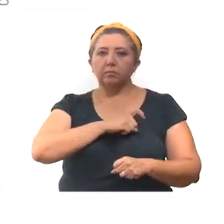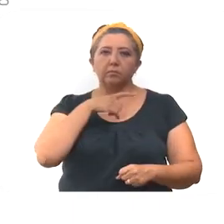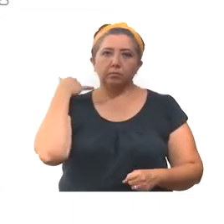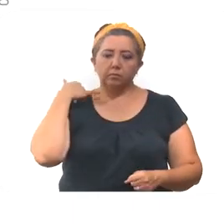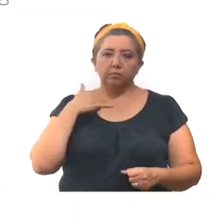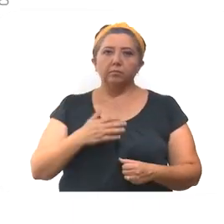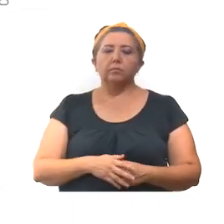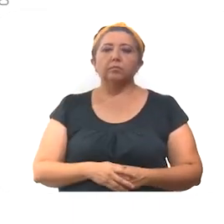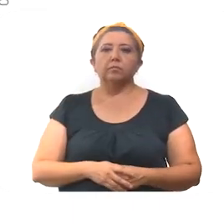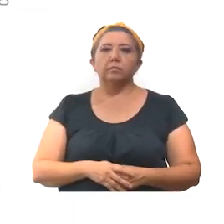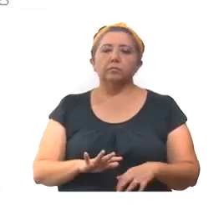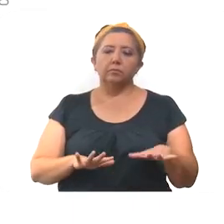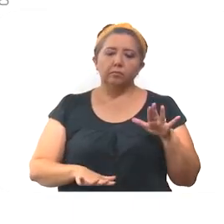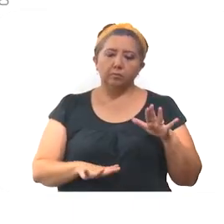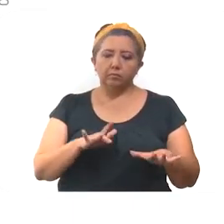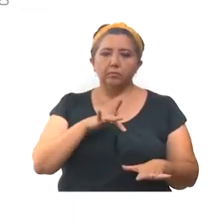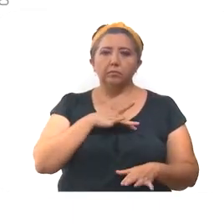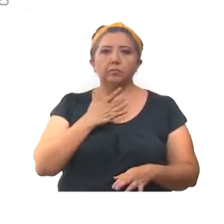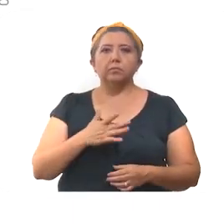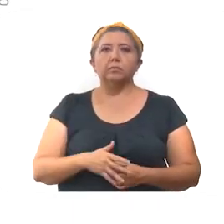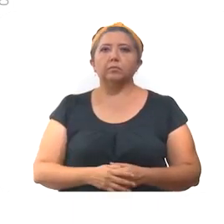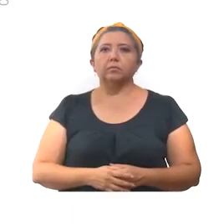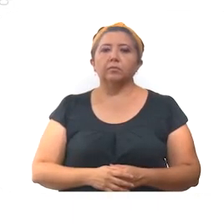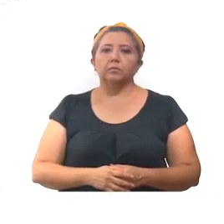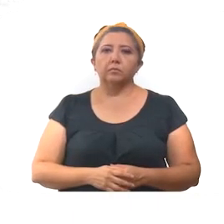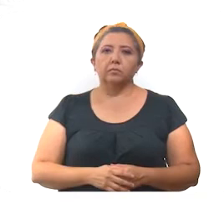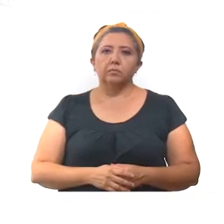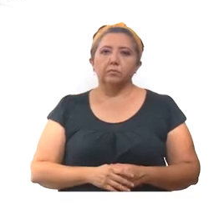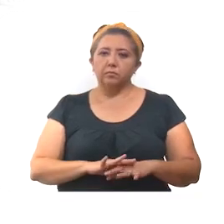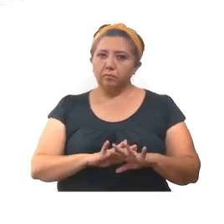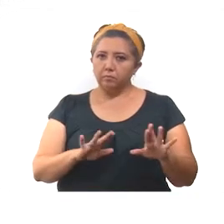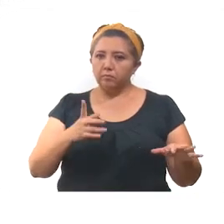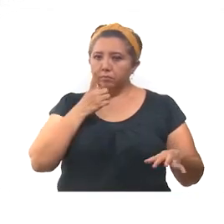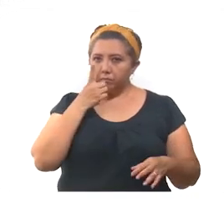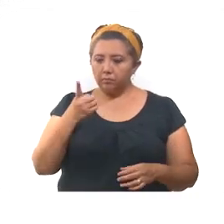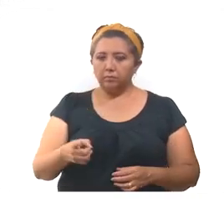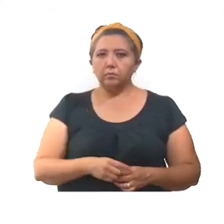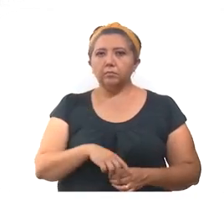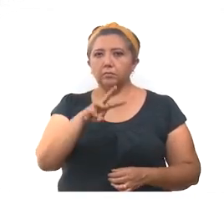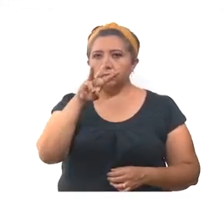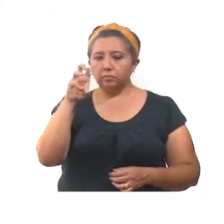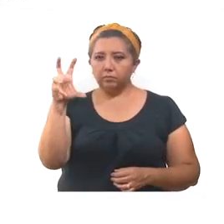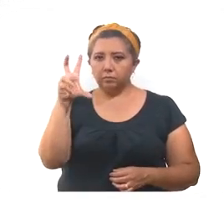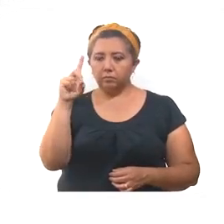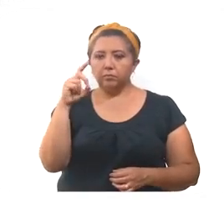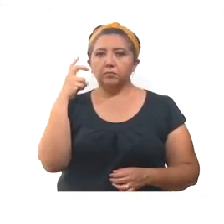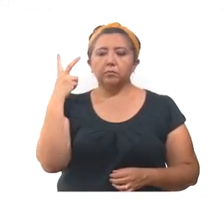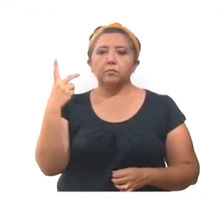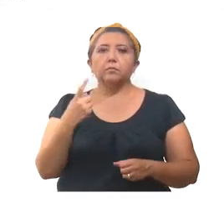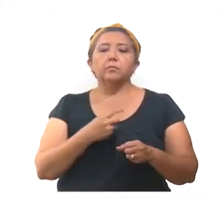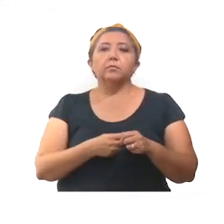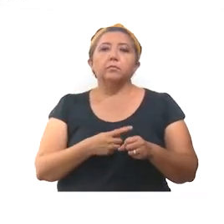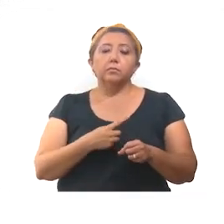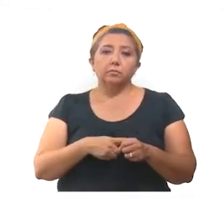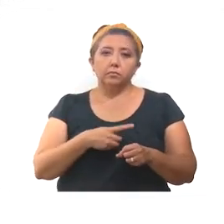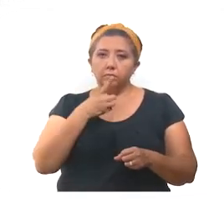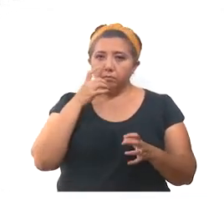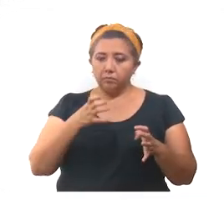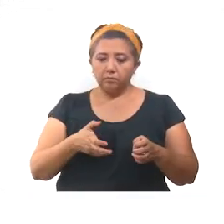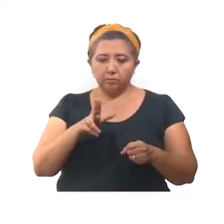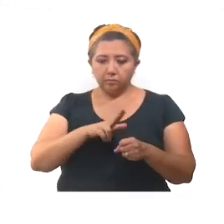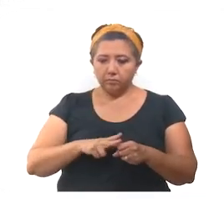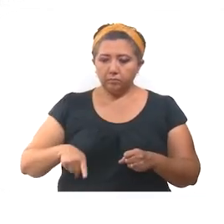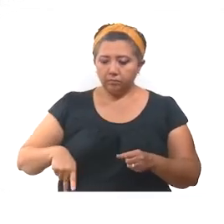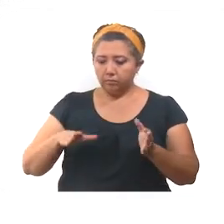Secretaría de Salud de Yucatán. Presentan síntomas leves. Como ya se mencionó, 332 de los casos positivos están